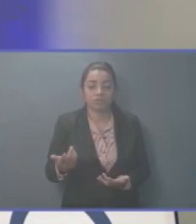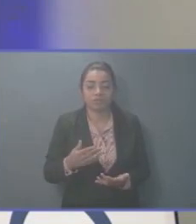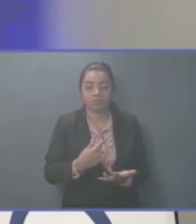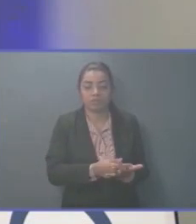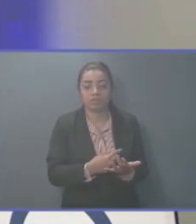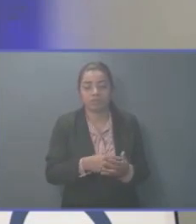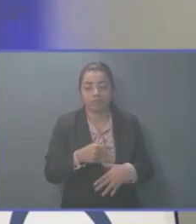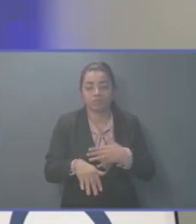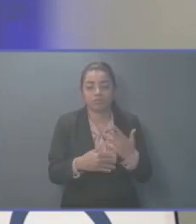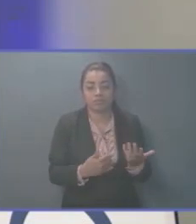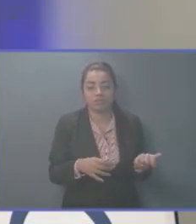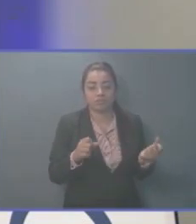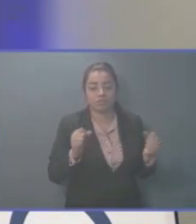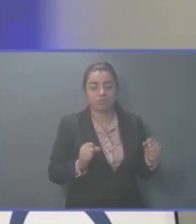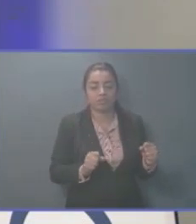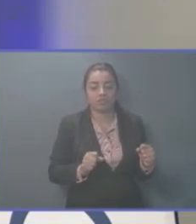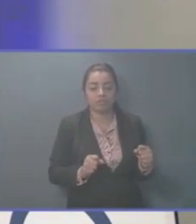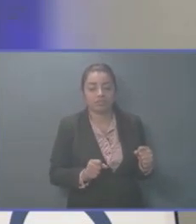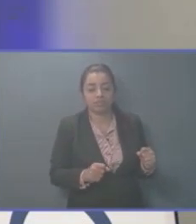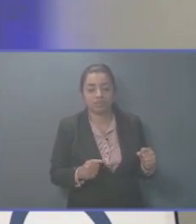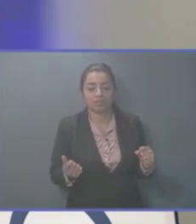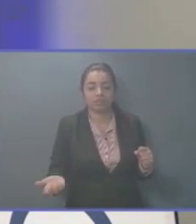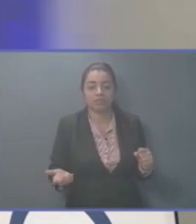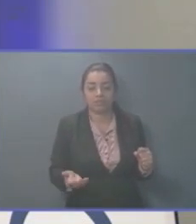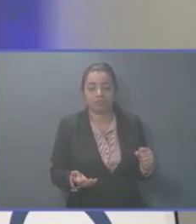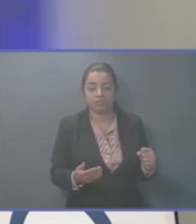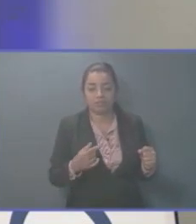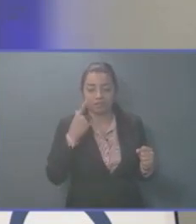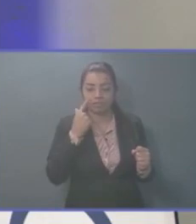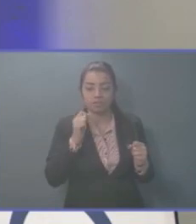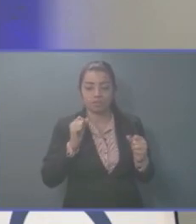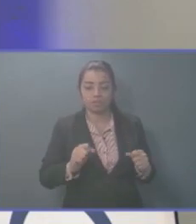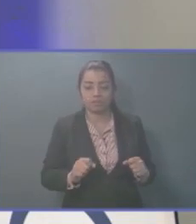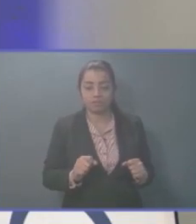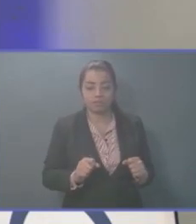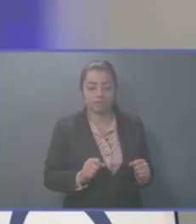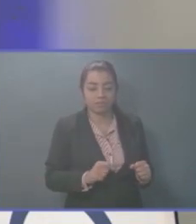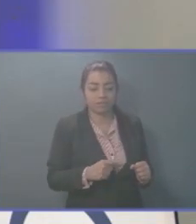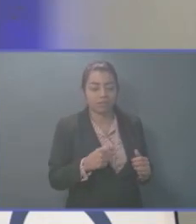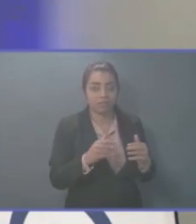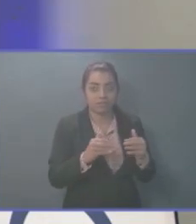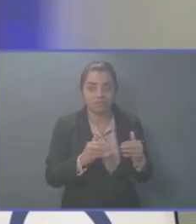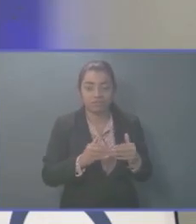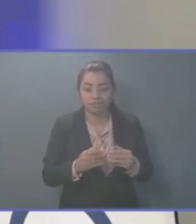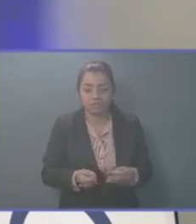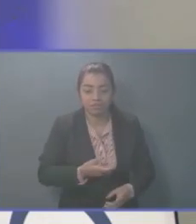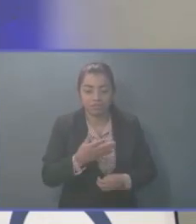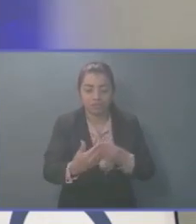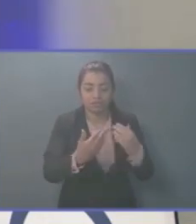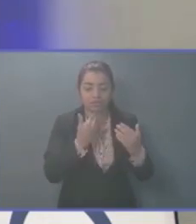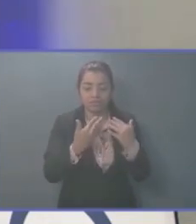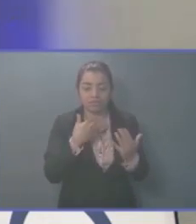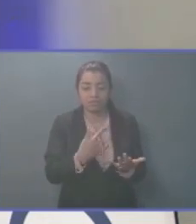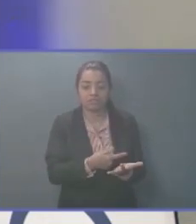que tampoco es bueno utilizar como, digamos, argumento